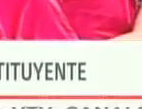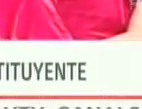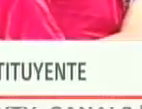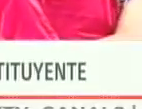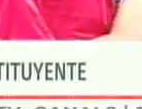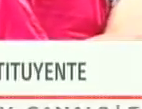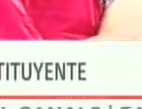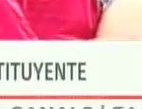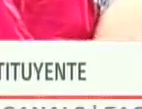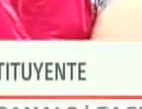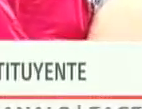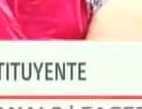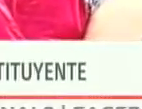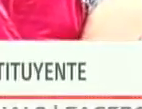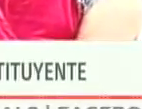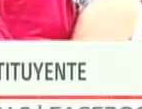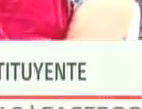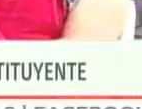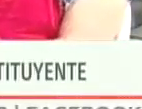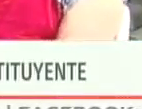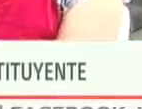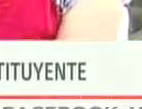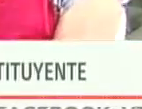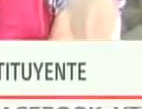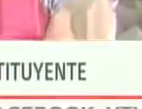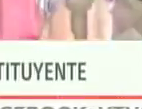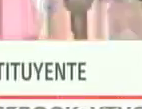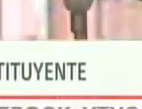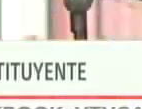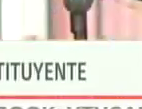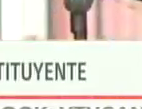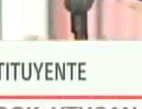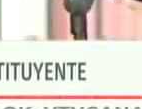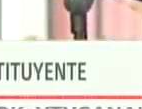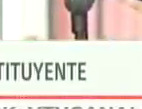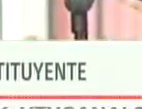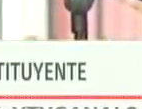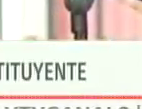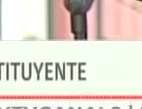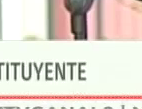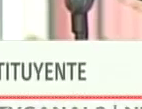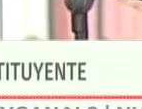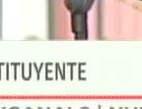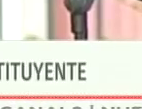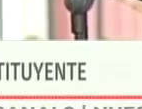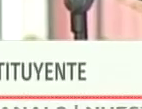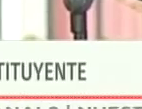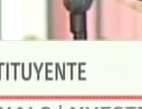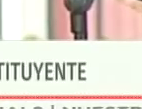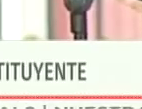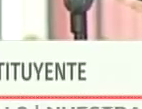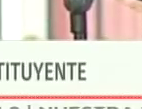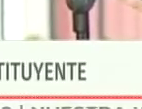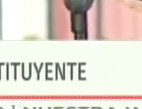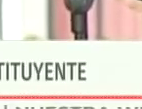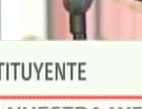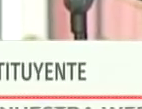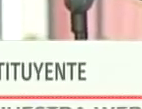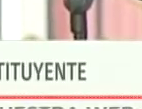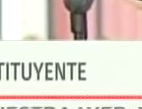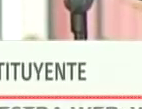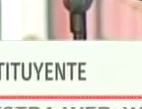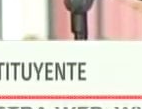un peso geopolítico, entidad militar, riqueza natural y sobre todo capacidad de